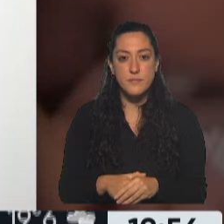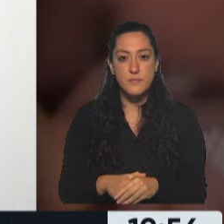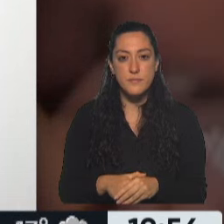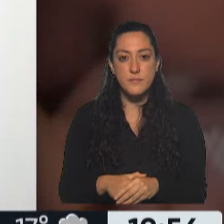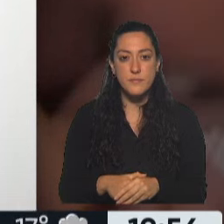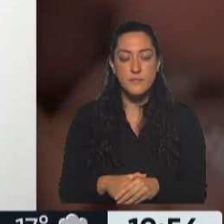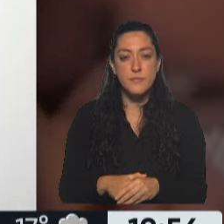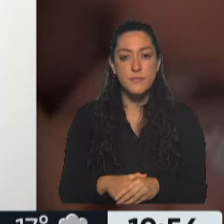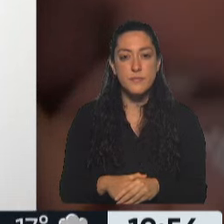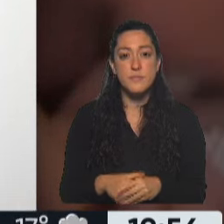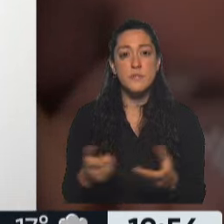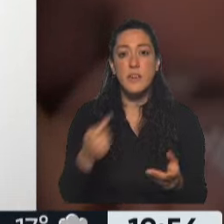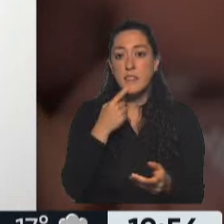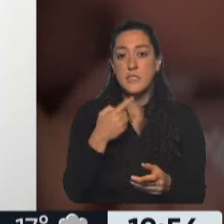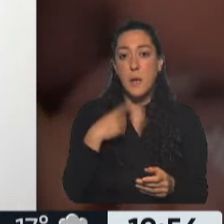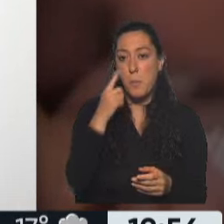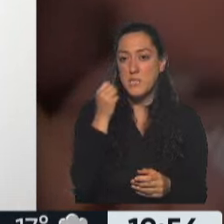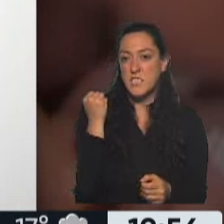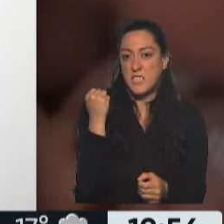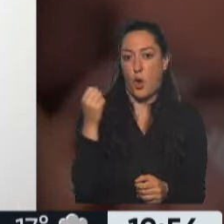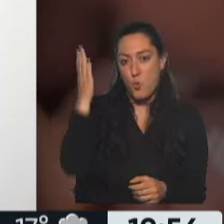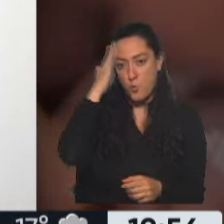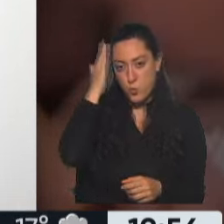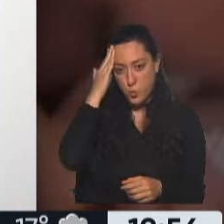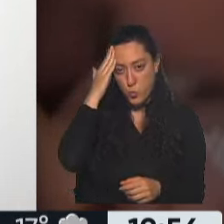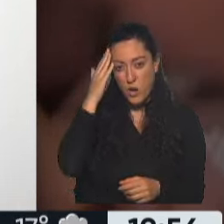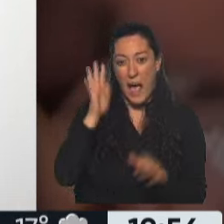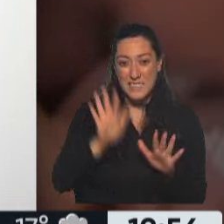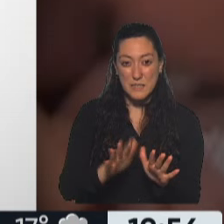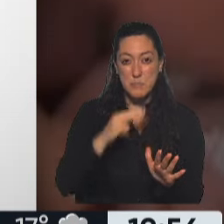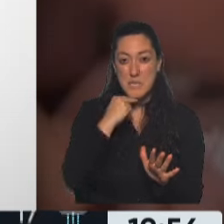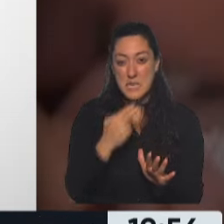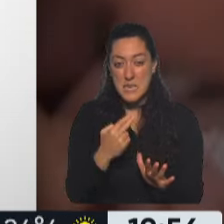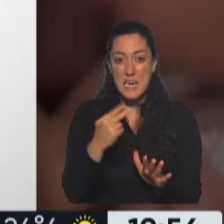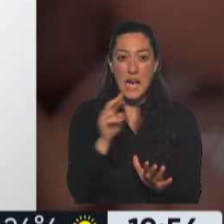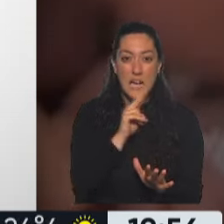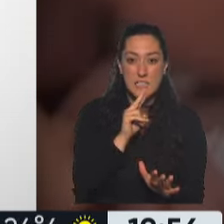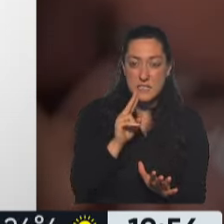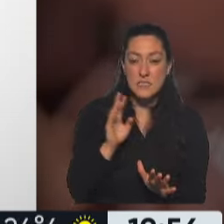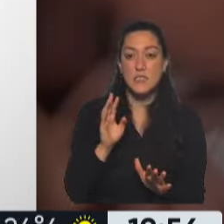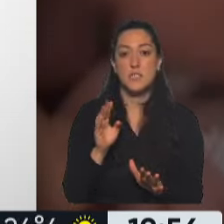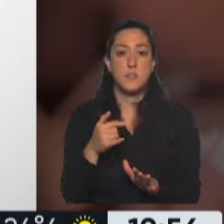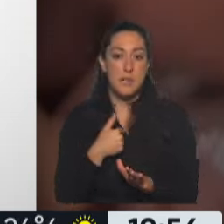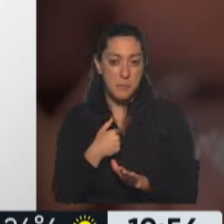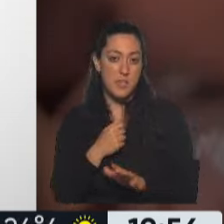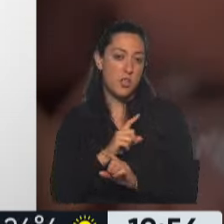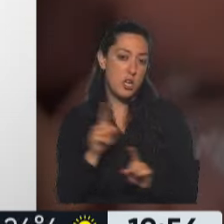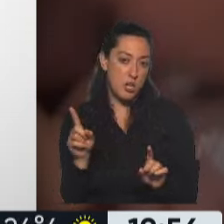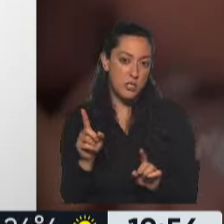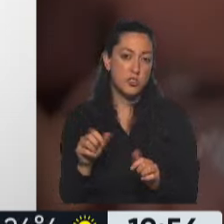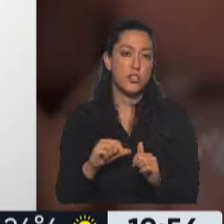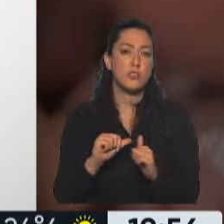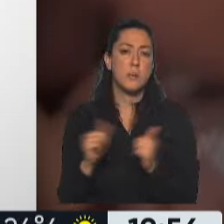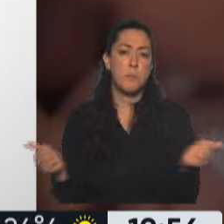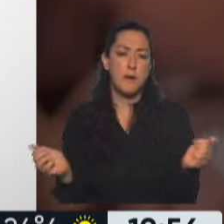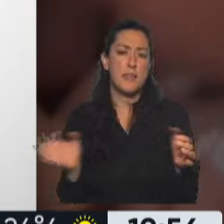nada más. Dice, la cultura machista está muy lejos de lo que quiero para mí y para mis hijas. Estoy separada y libre de estar con quien